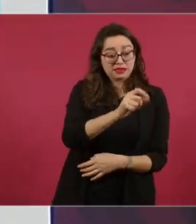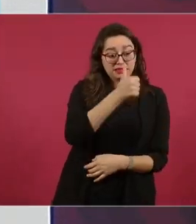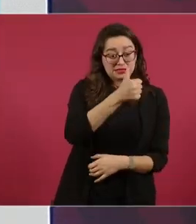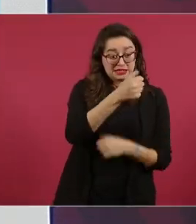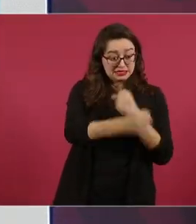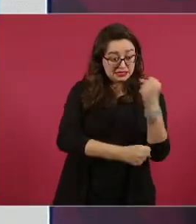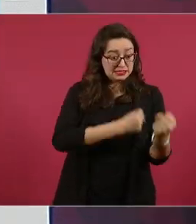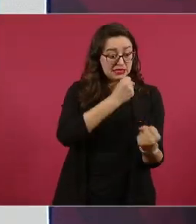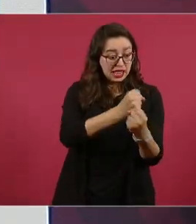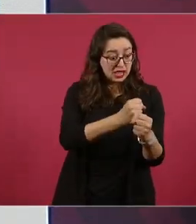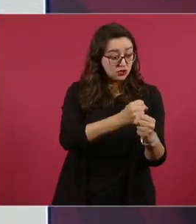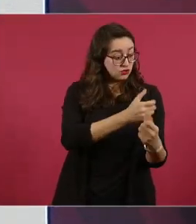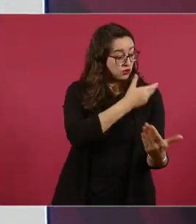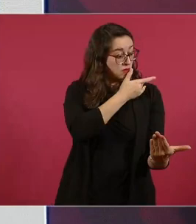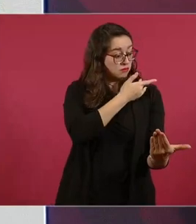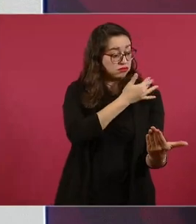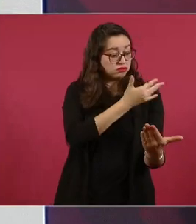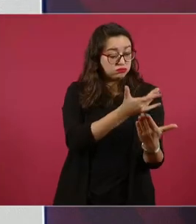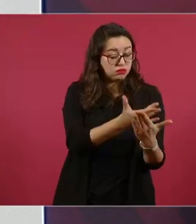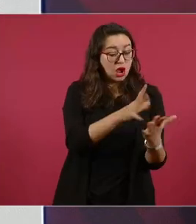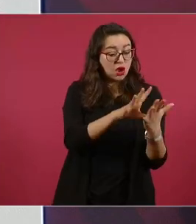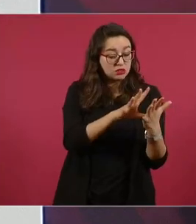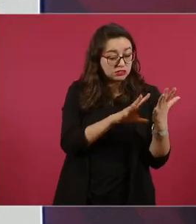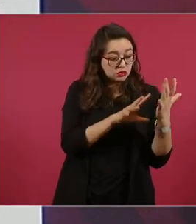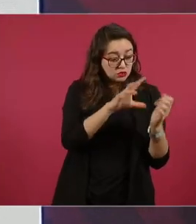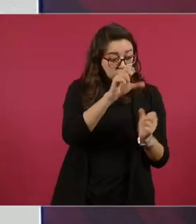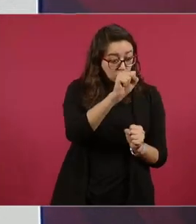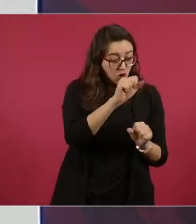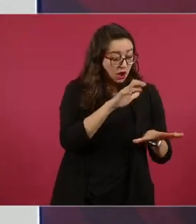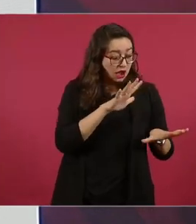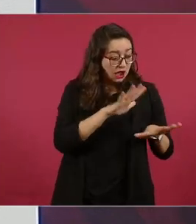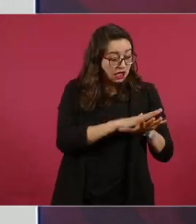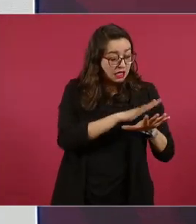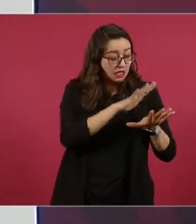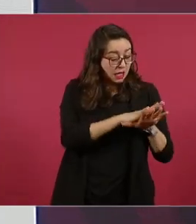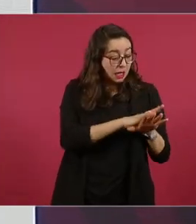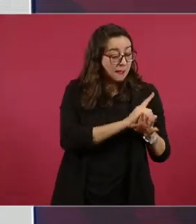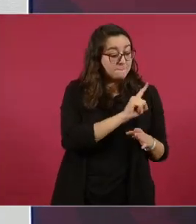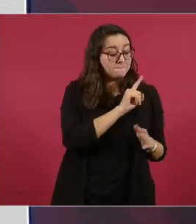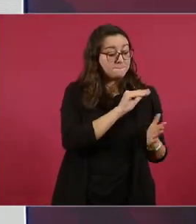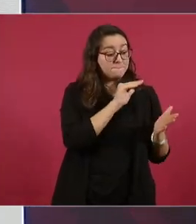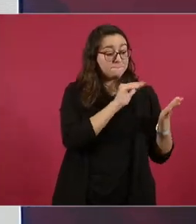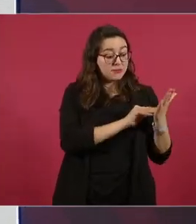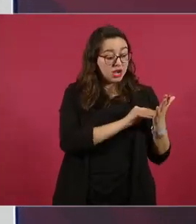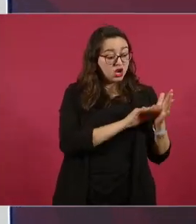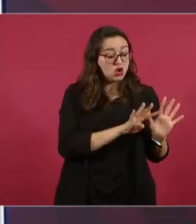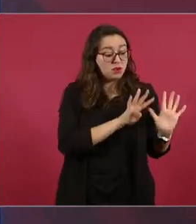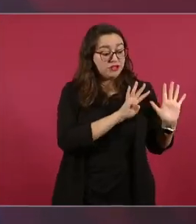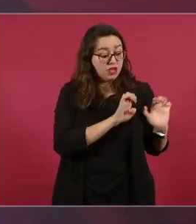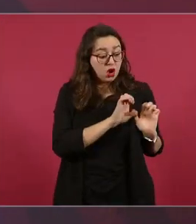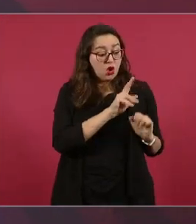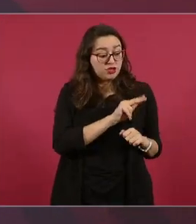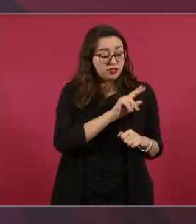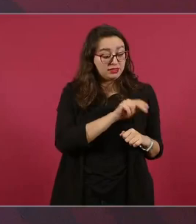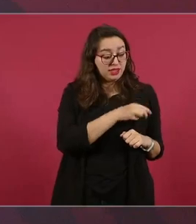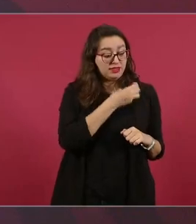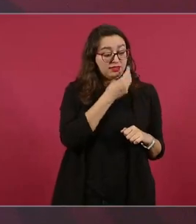en el periodo neoliberal, de 1983 a